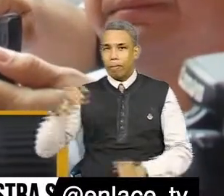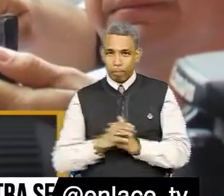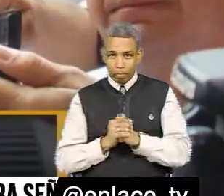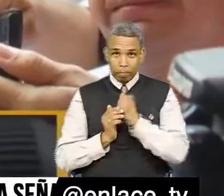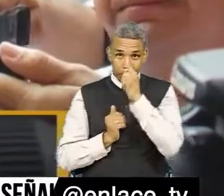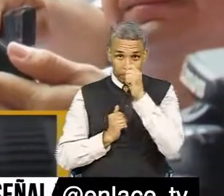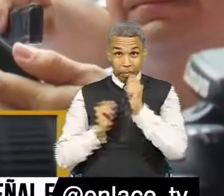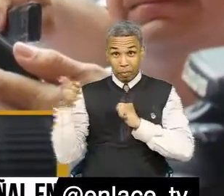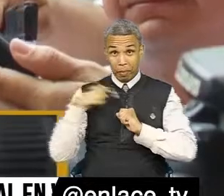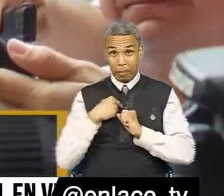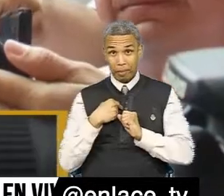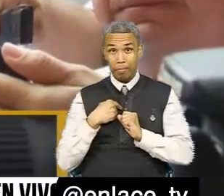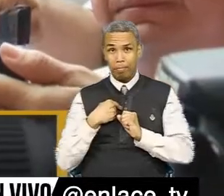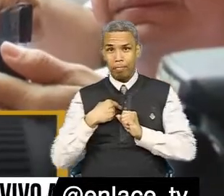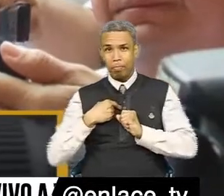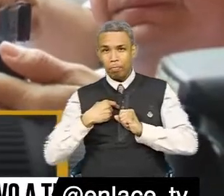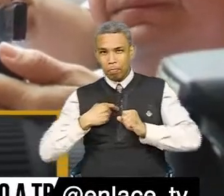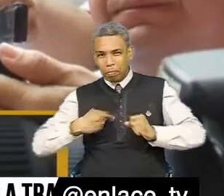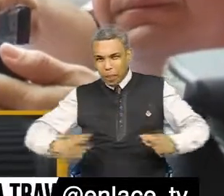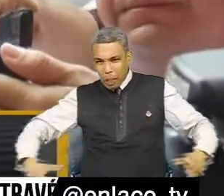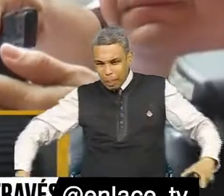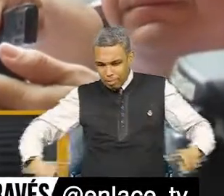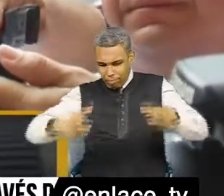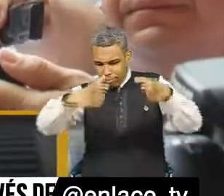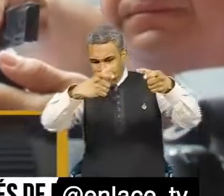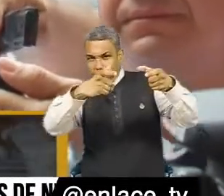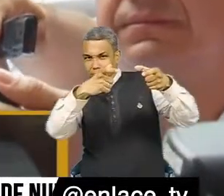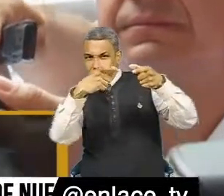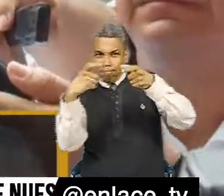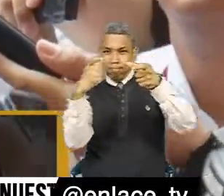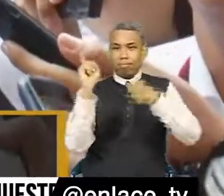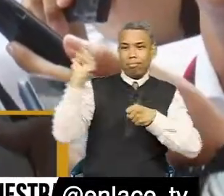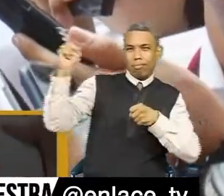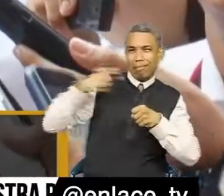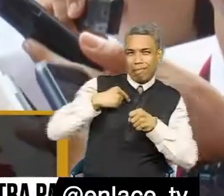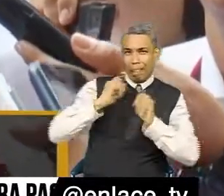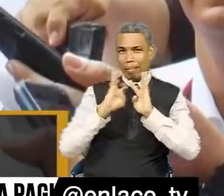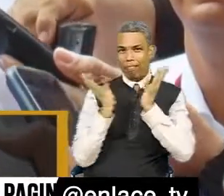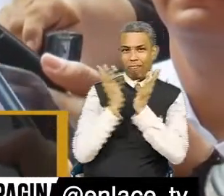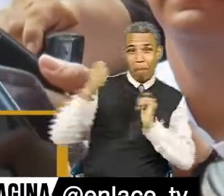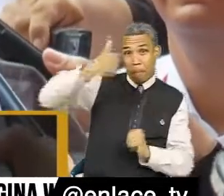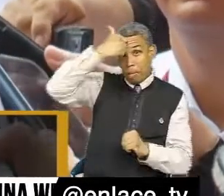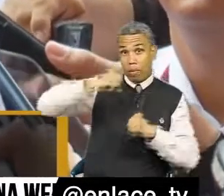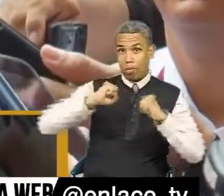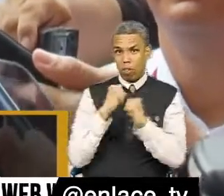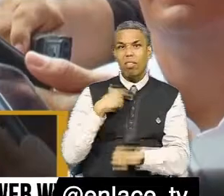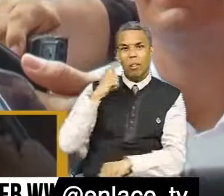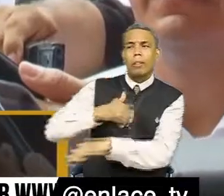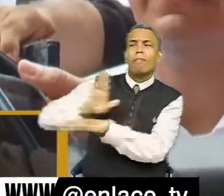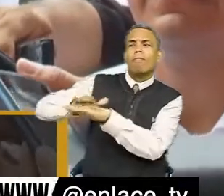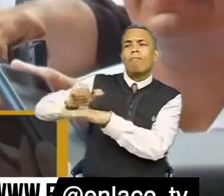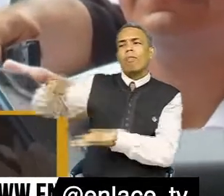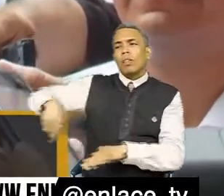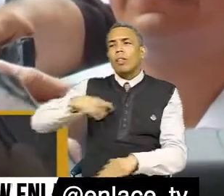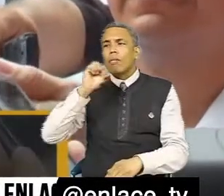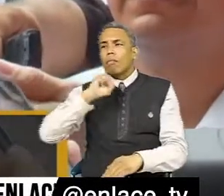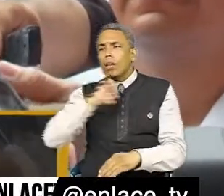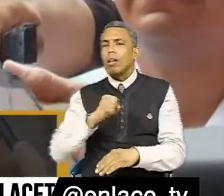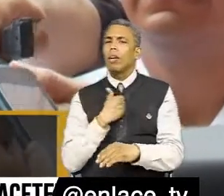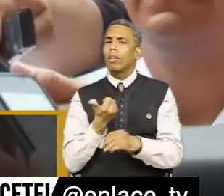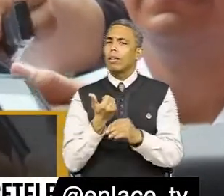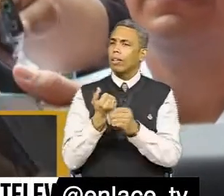petroquímico portuario y turístico que también tendrá que adelantarse una consulta con el pueblo de arranque no frente a la necesidad que se adopte aquí